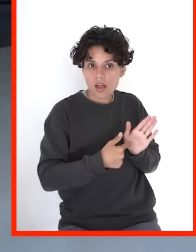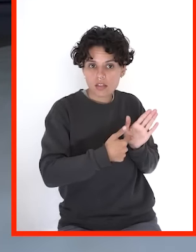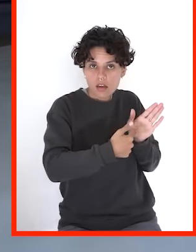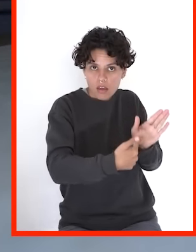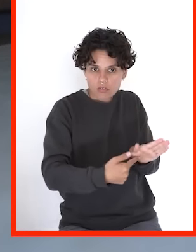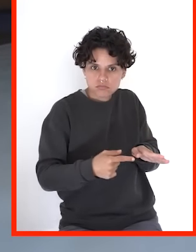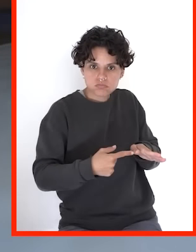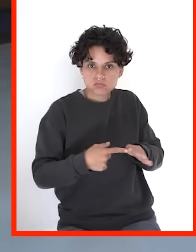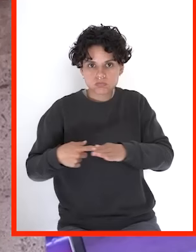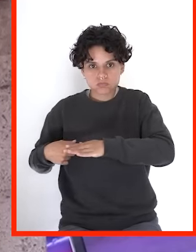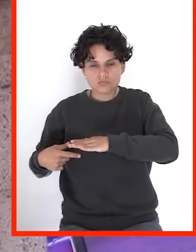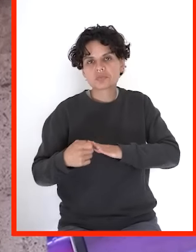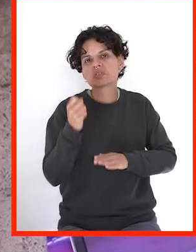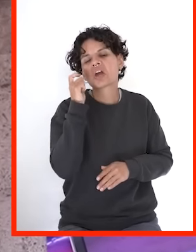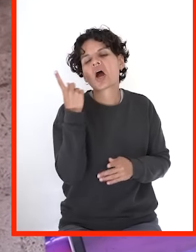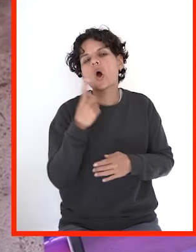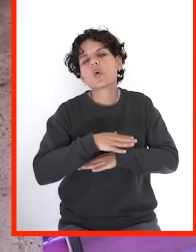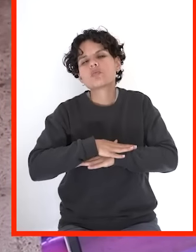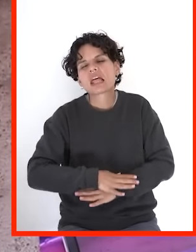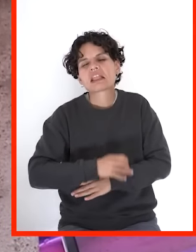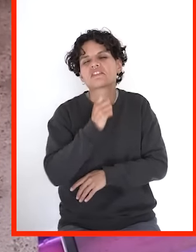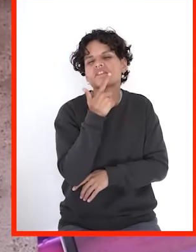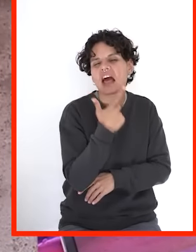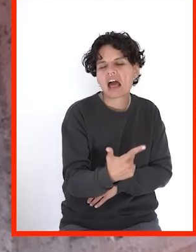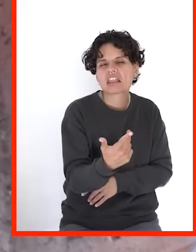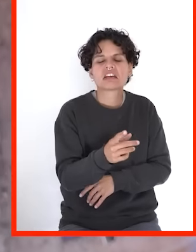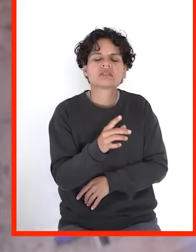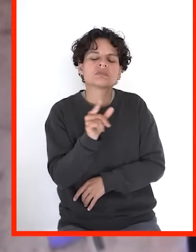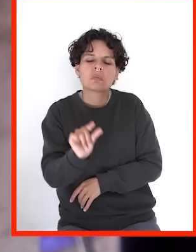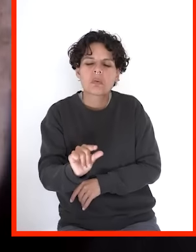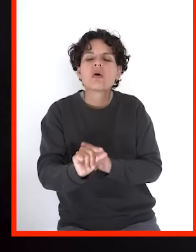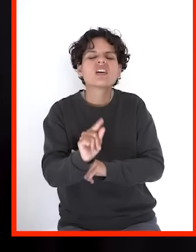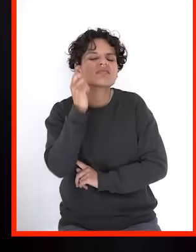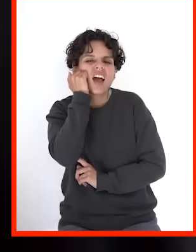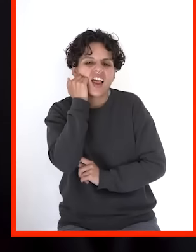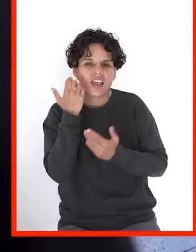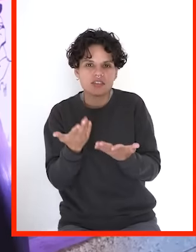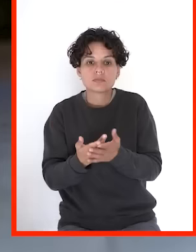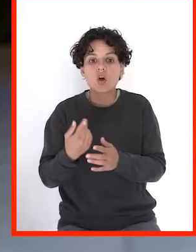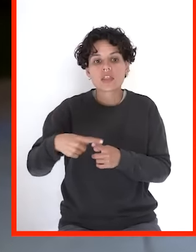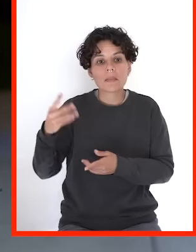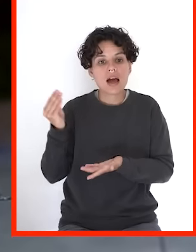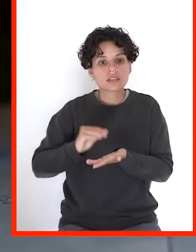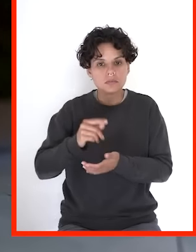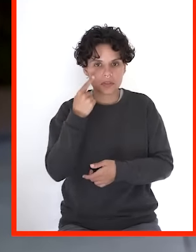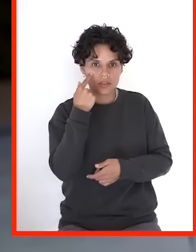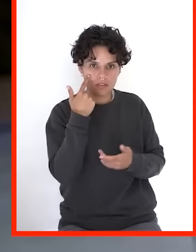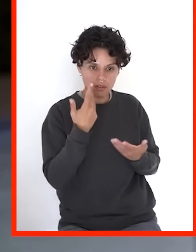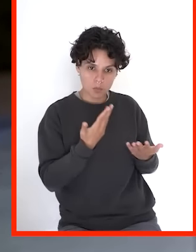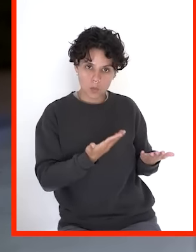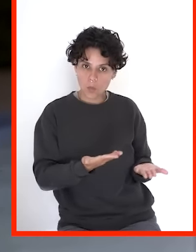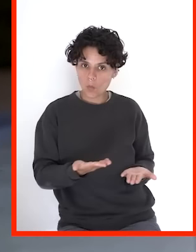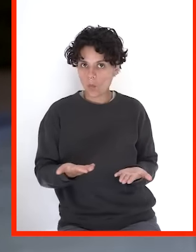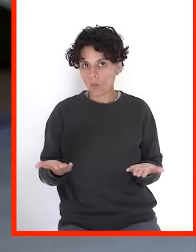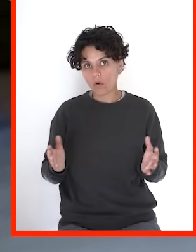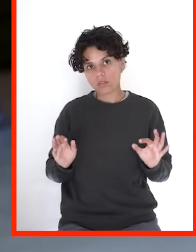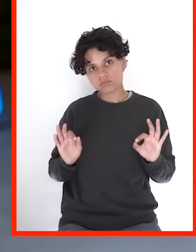clásica. Humilde, flight, pero me gustan. Te tengo cariño. Aquí está Acre. A ver, mi cacha.